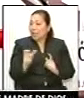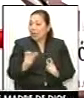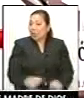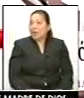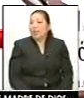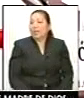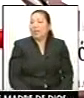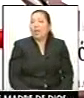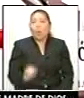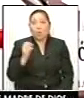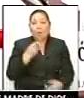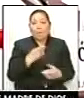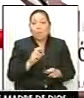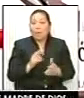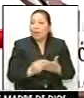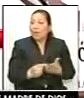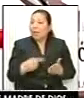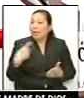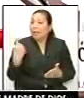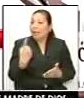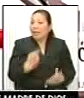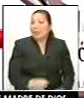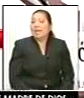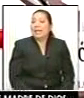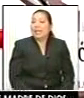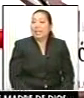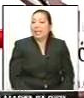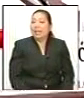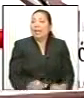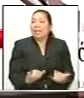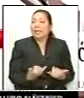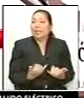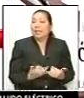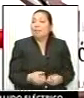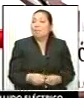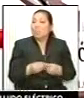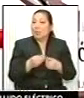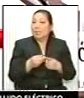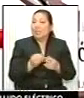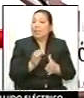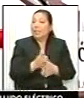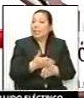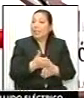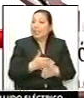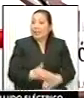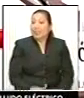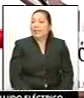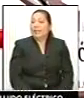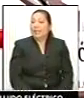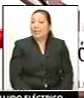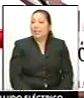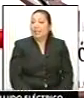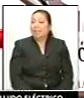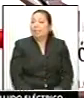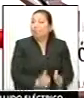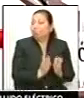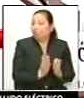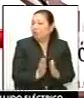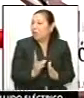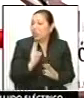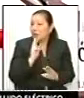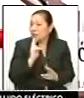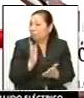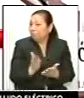o a la opinión pública en general. Por eso es que el principio de proporcionalidad en estricto no